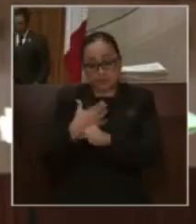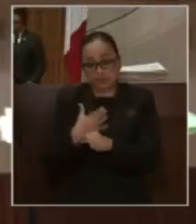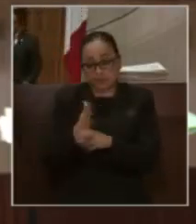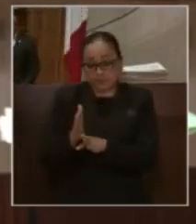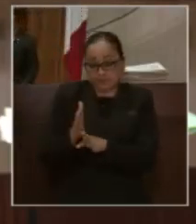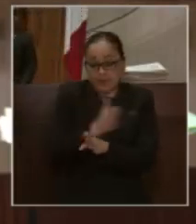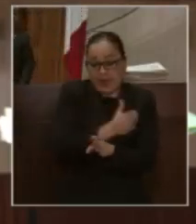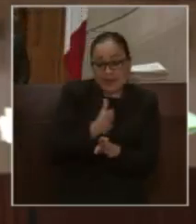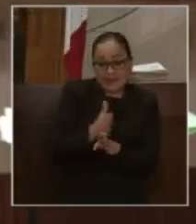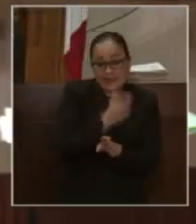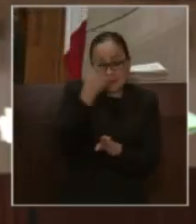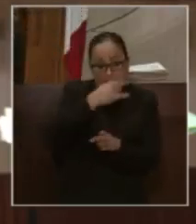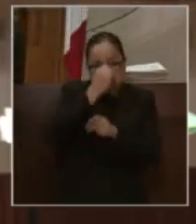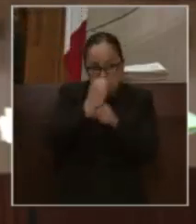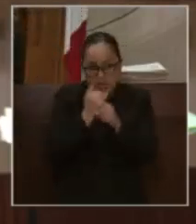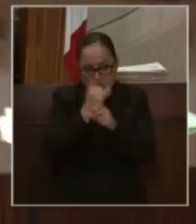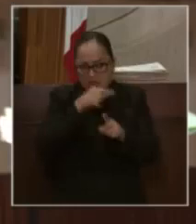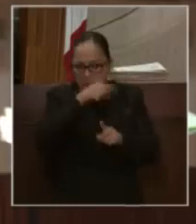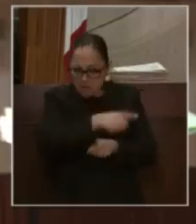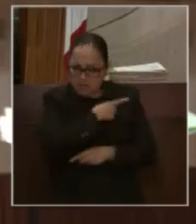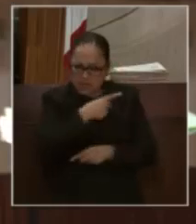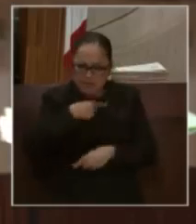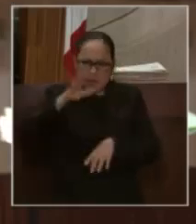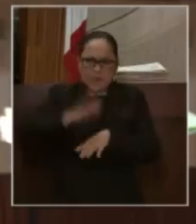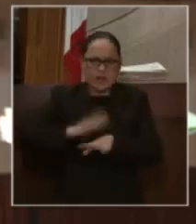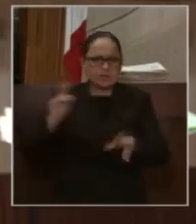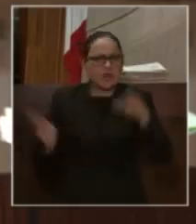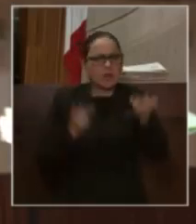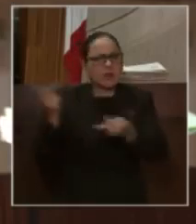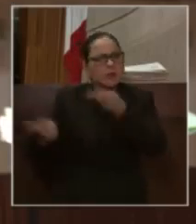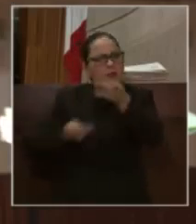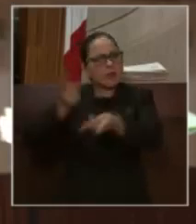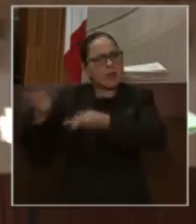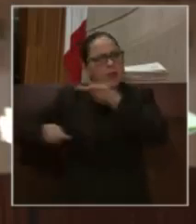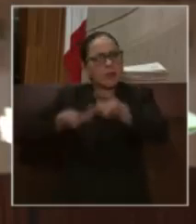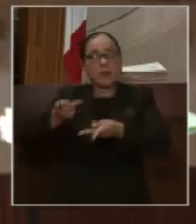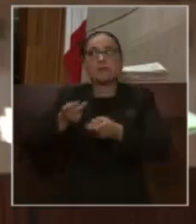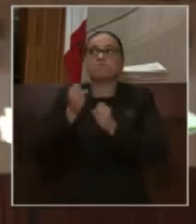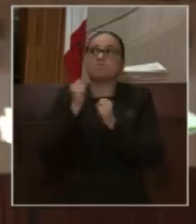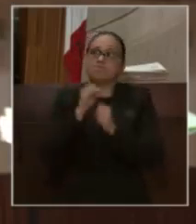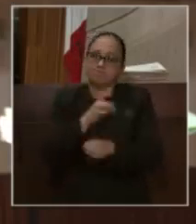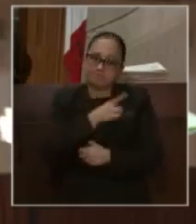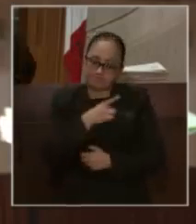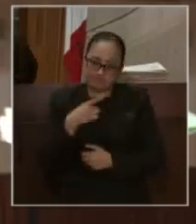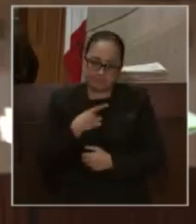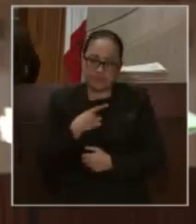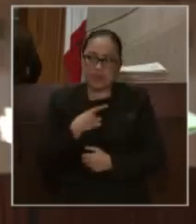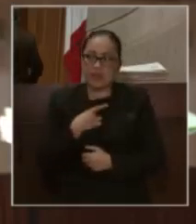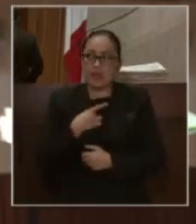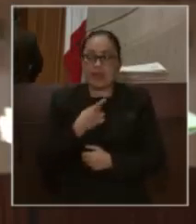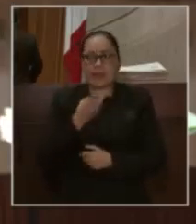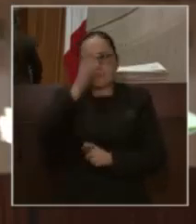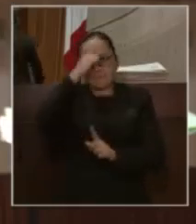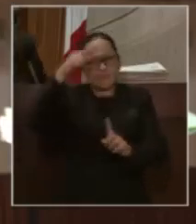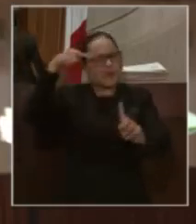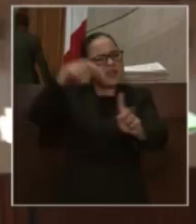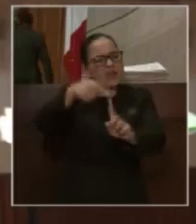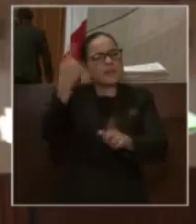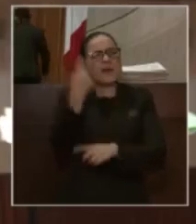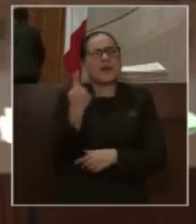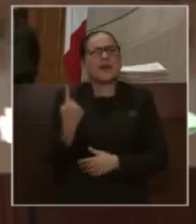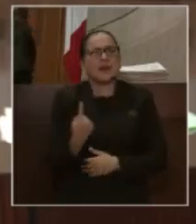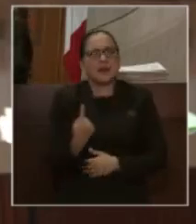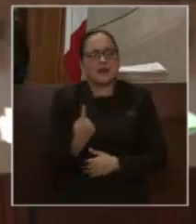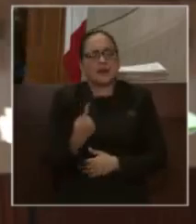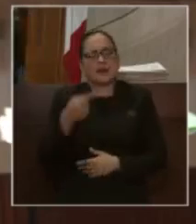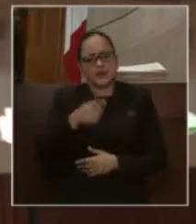fase de investigación o de indagación. Y esto con una finalidad muy básica en materia de